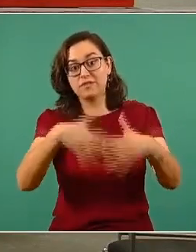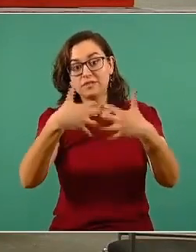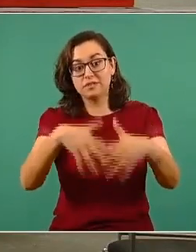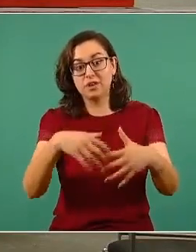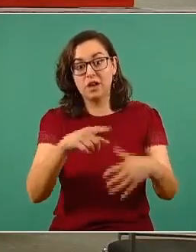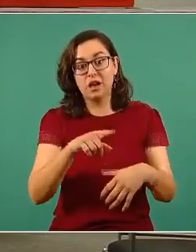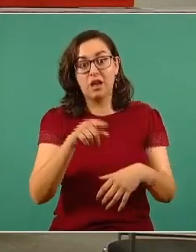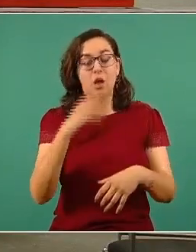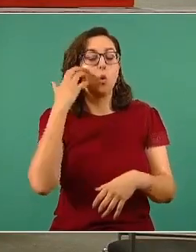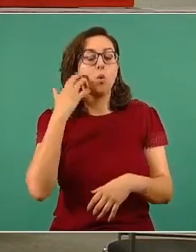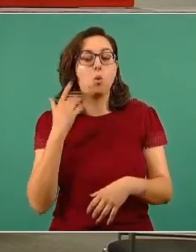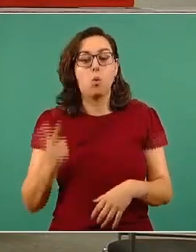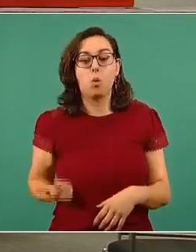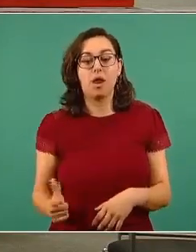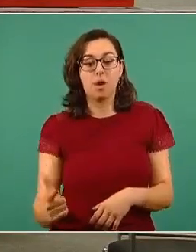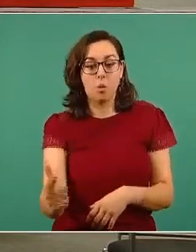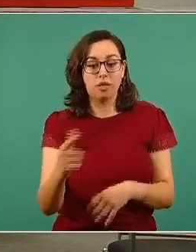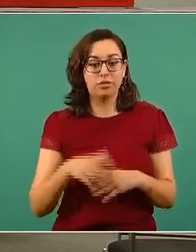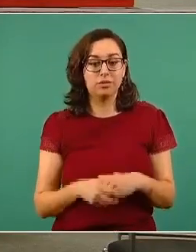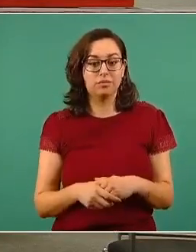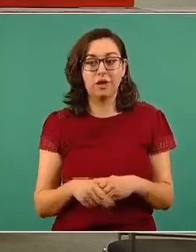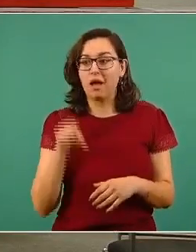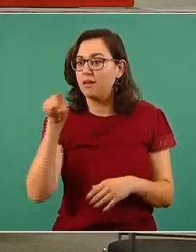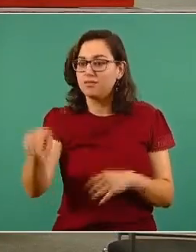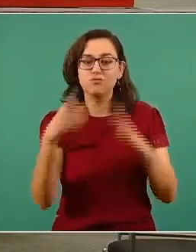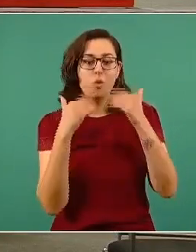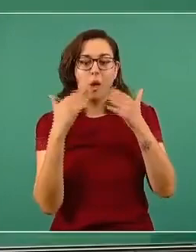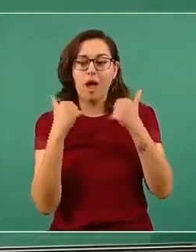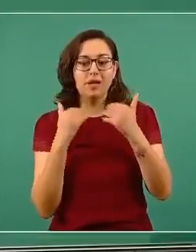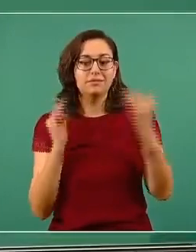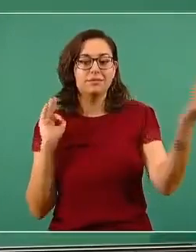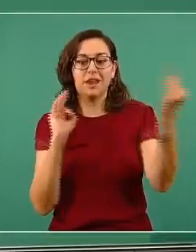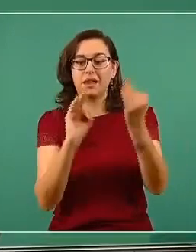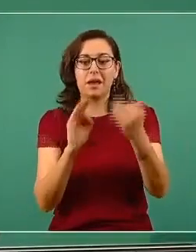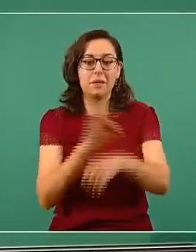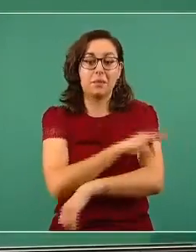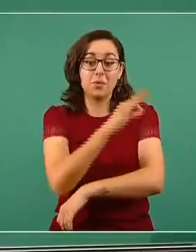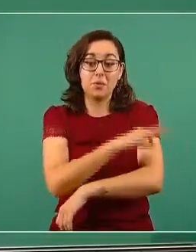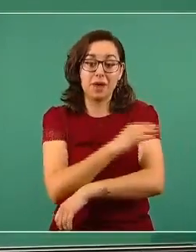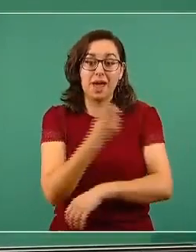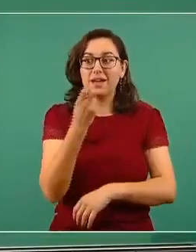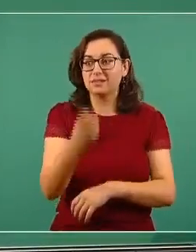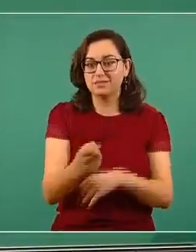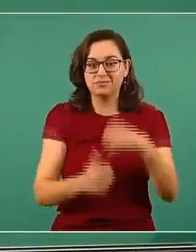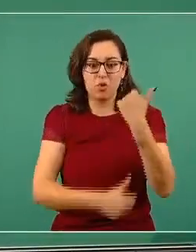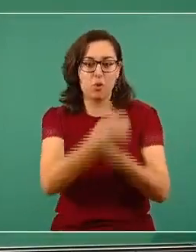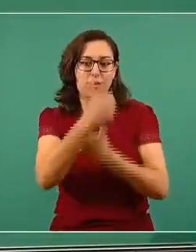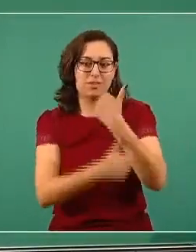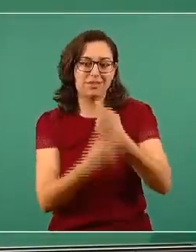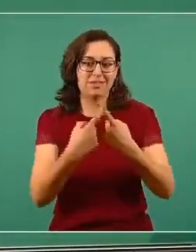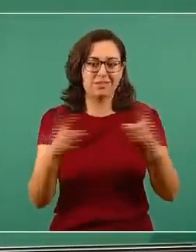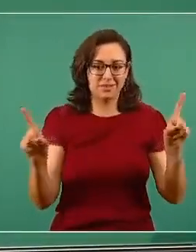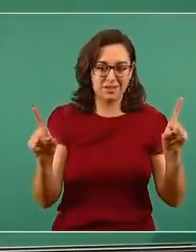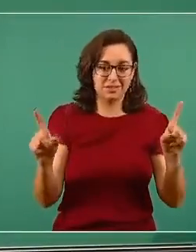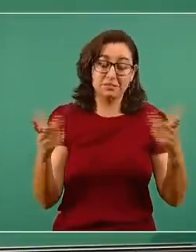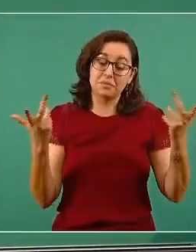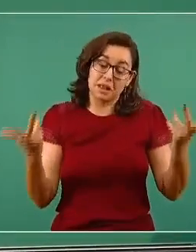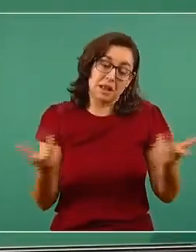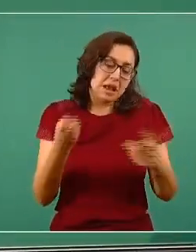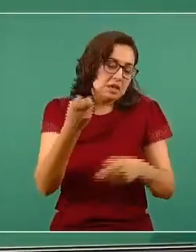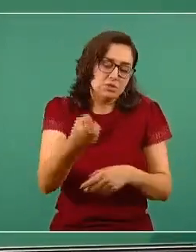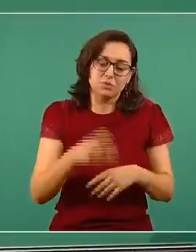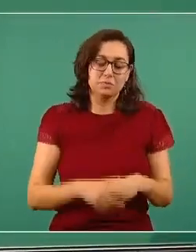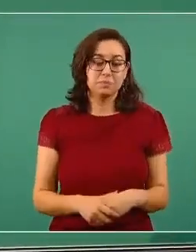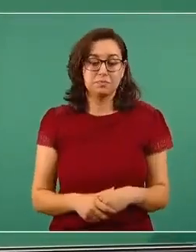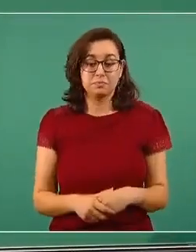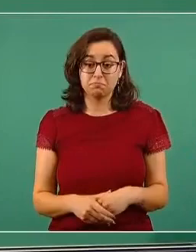zapatos en León, Guanajuato, de propiedad nacional. Entonces, ese es el tipo de consideraciones que hay que tener en cuenta. En resumen,